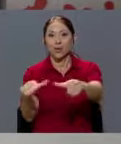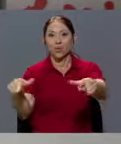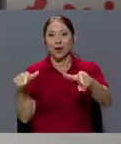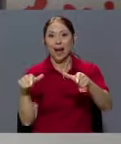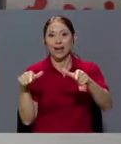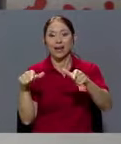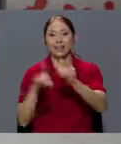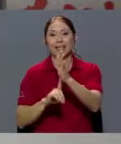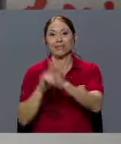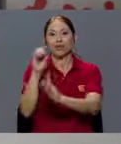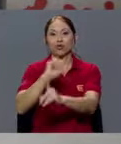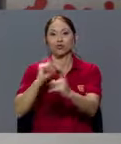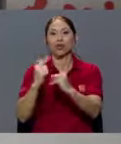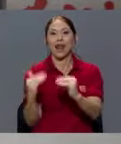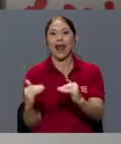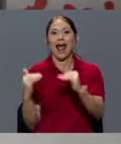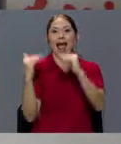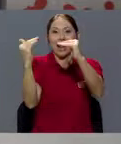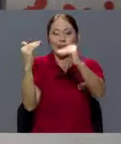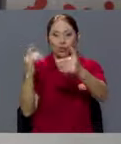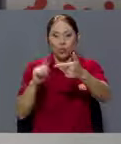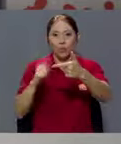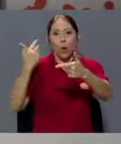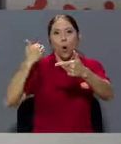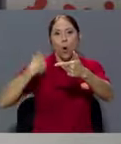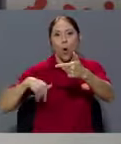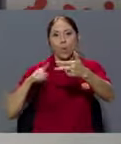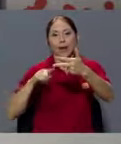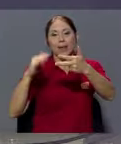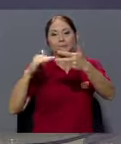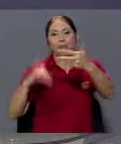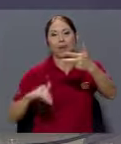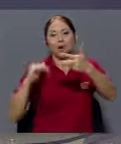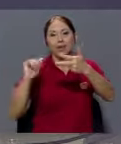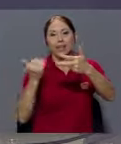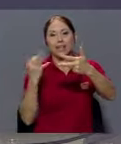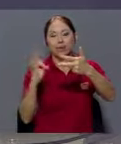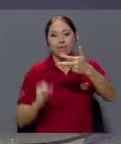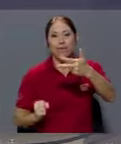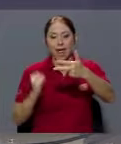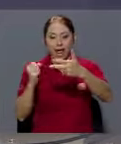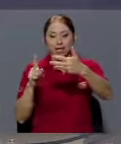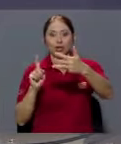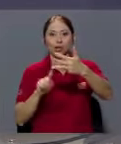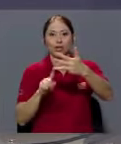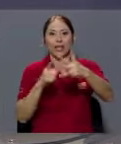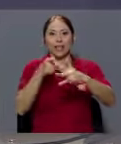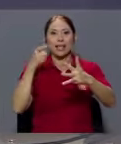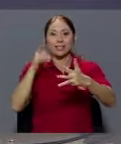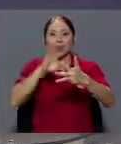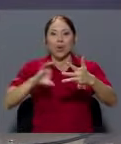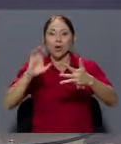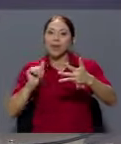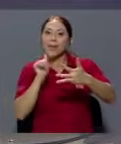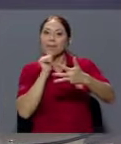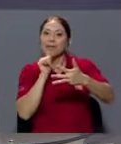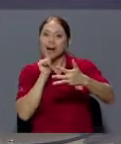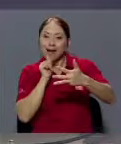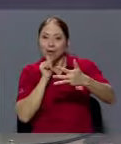sea hombre, que sea menor de 19 años, que además proceda de un colegio